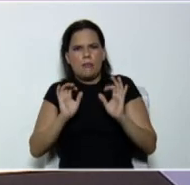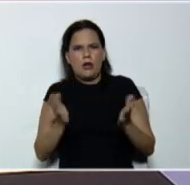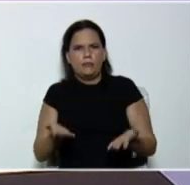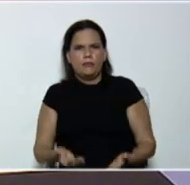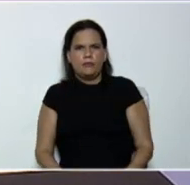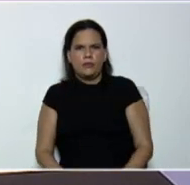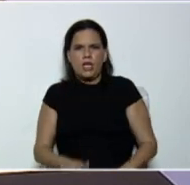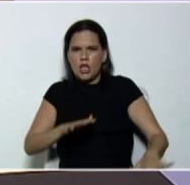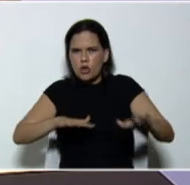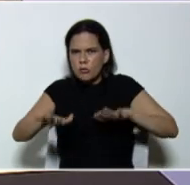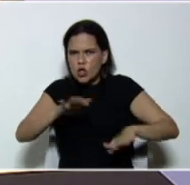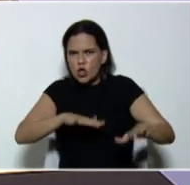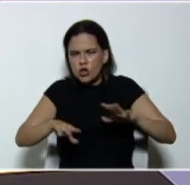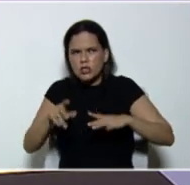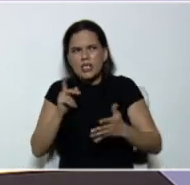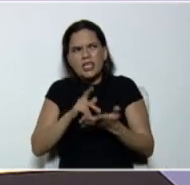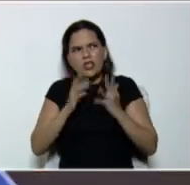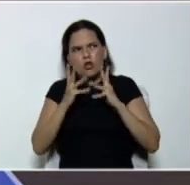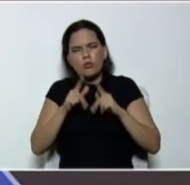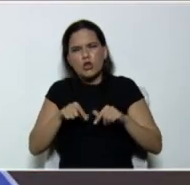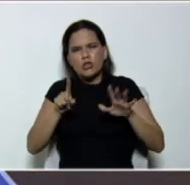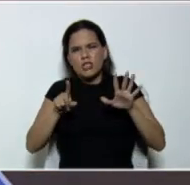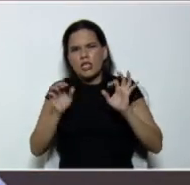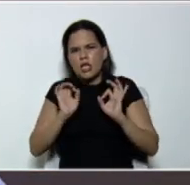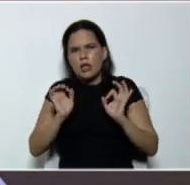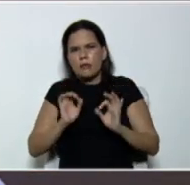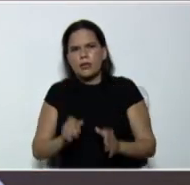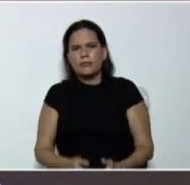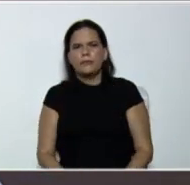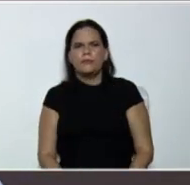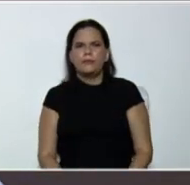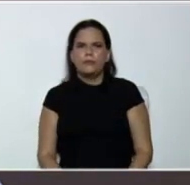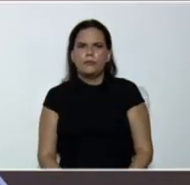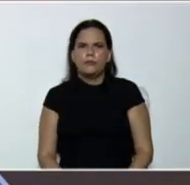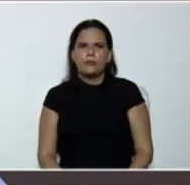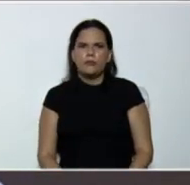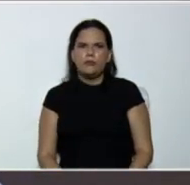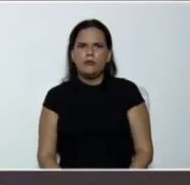a colocar, Belkis, ayúdame a pegarla. Claro que sí, vamos a pegarla.